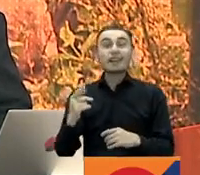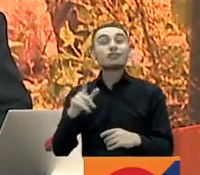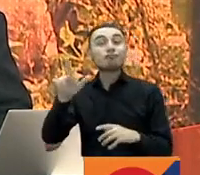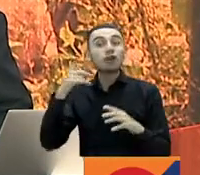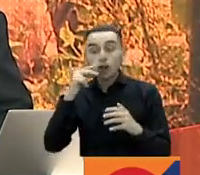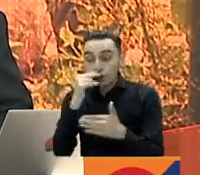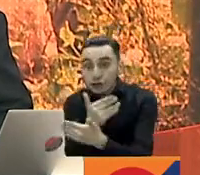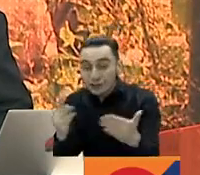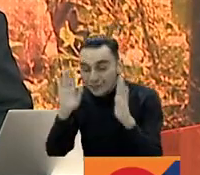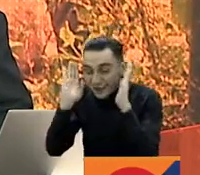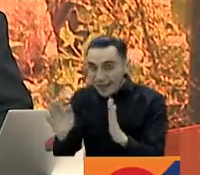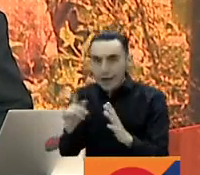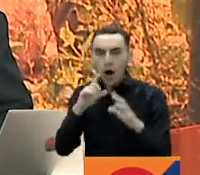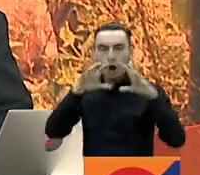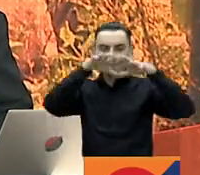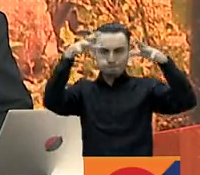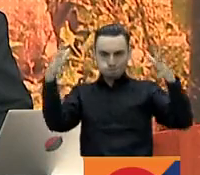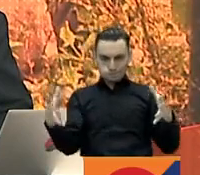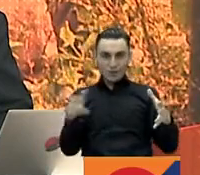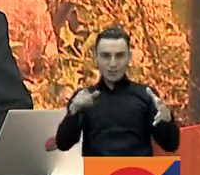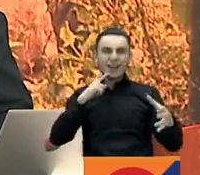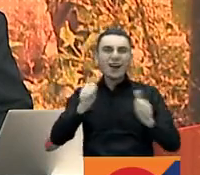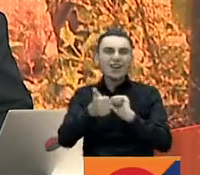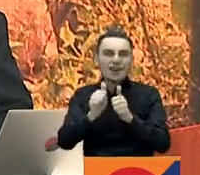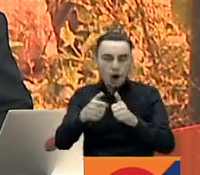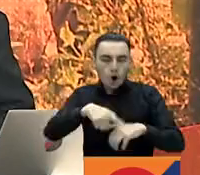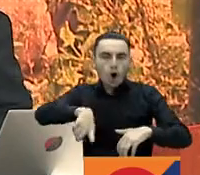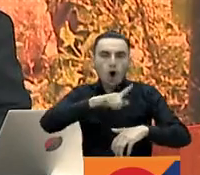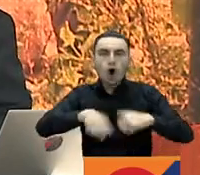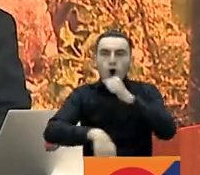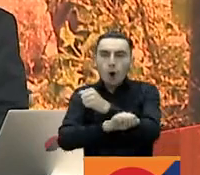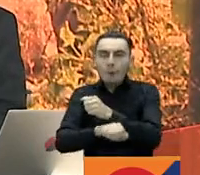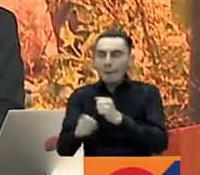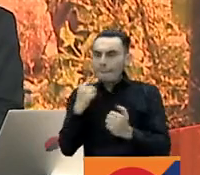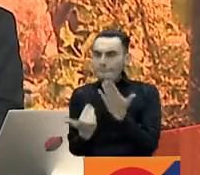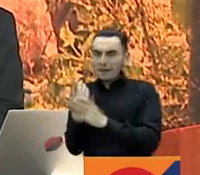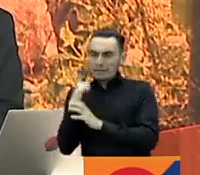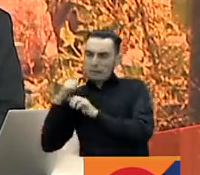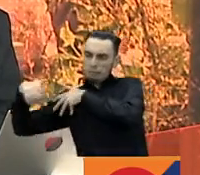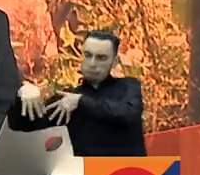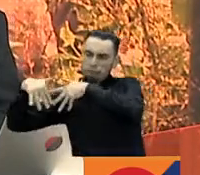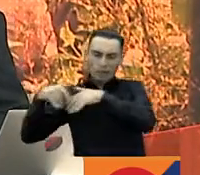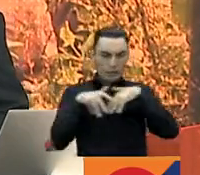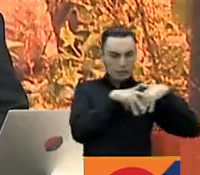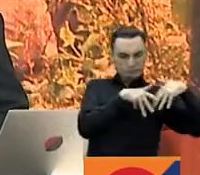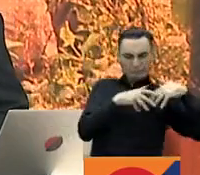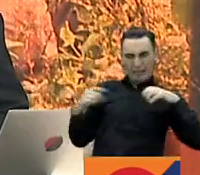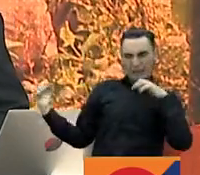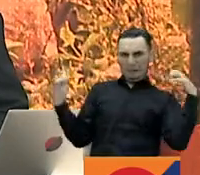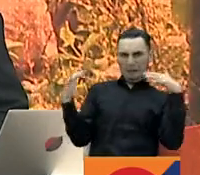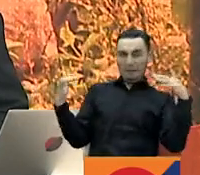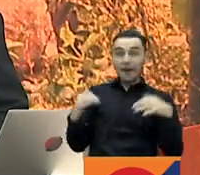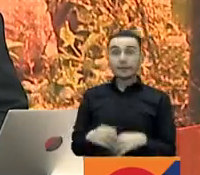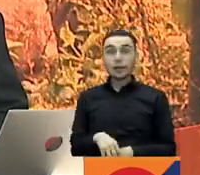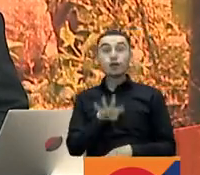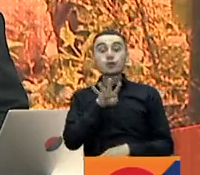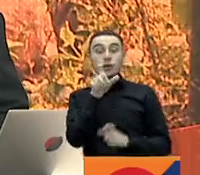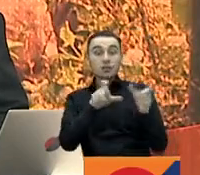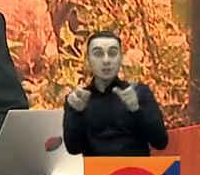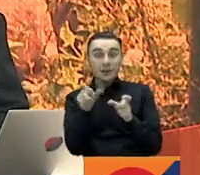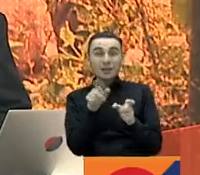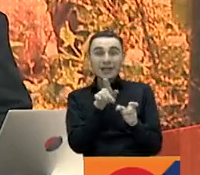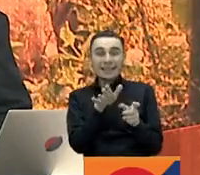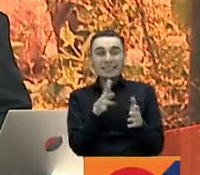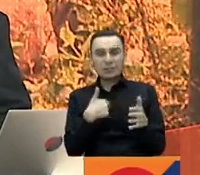coliseo quedaron en medio de una balacera ocasionada por grupos armados ilegales. En el hecho, 4 personas resultaron heridas. A esta hora, el